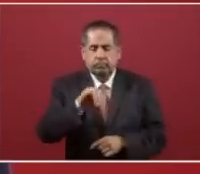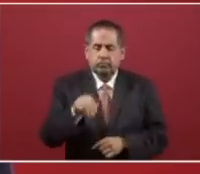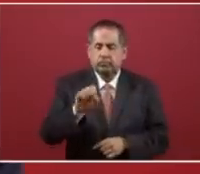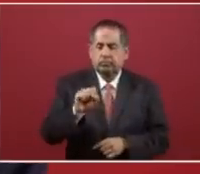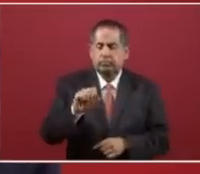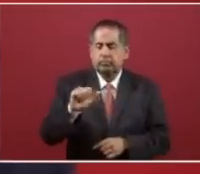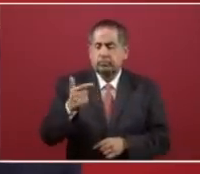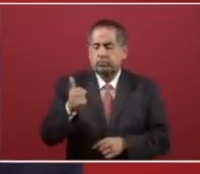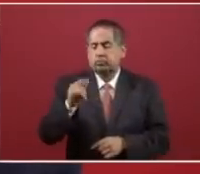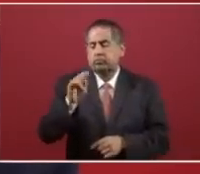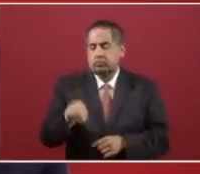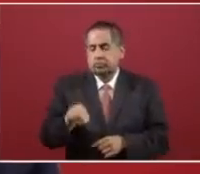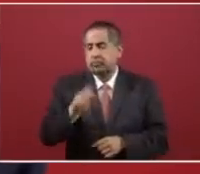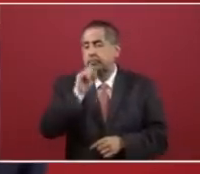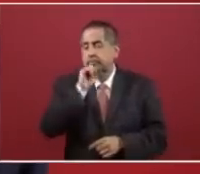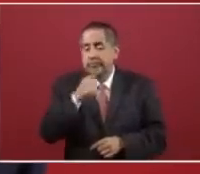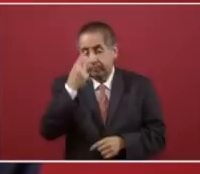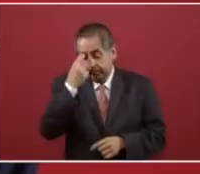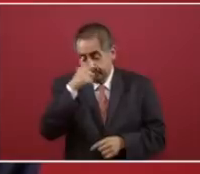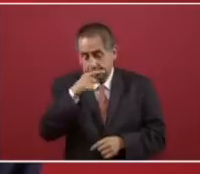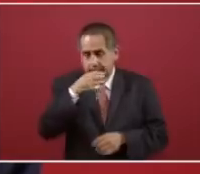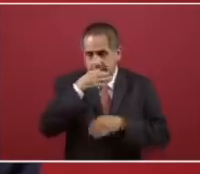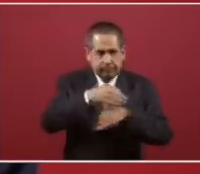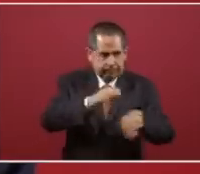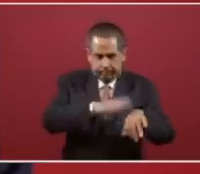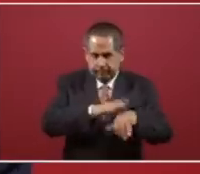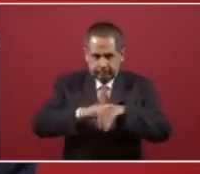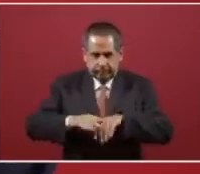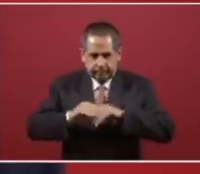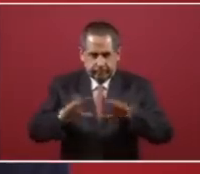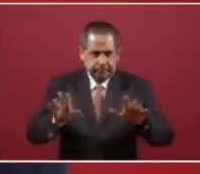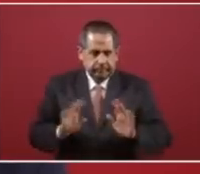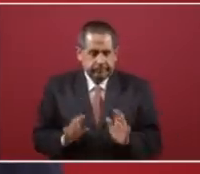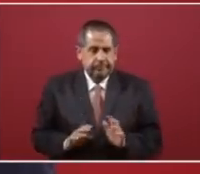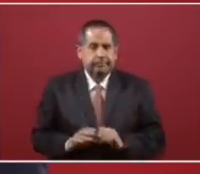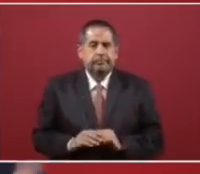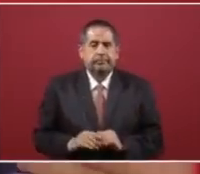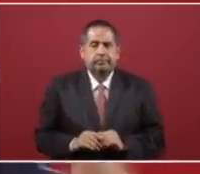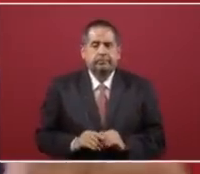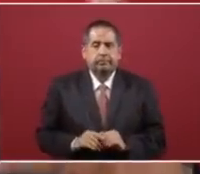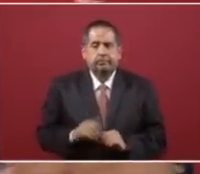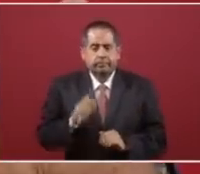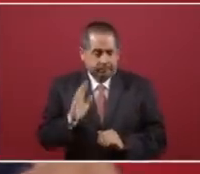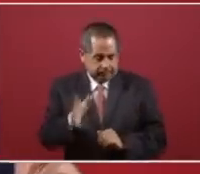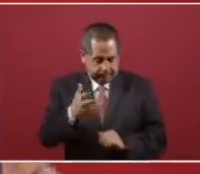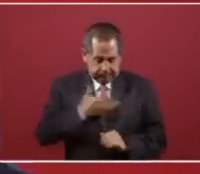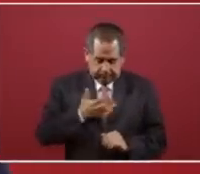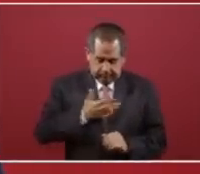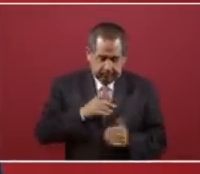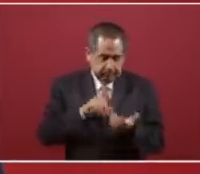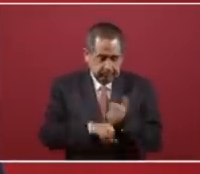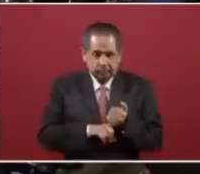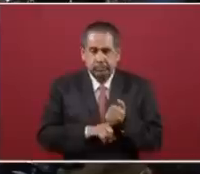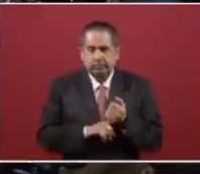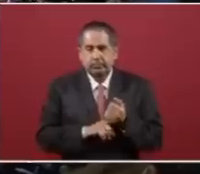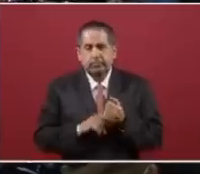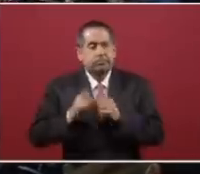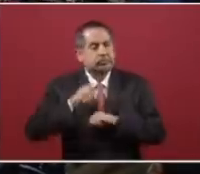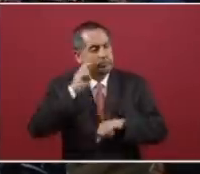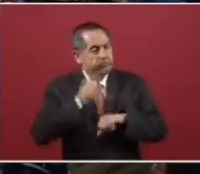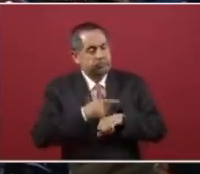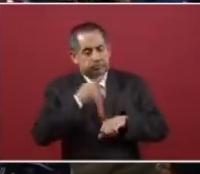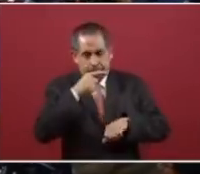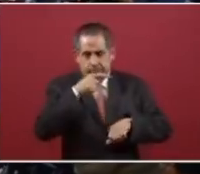también para que se sepa y este que ya existe el fiscal